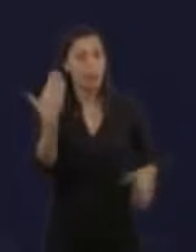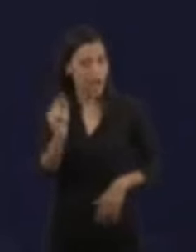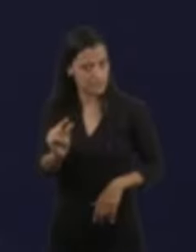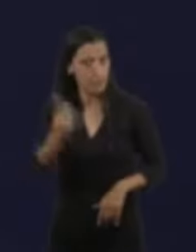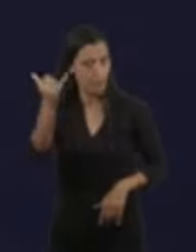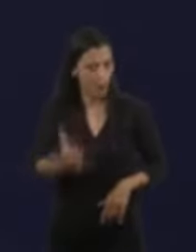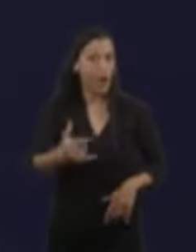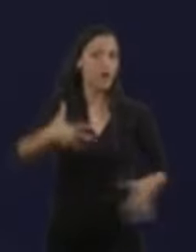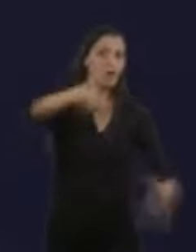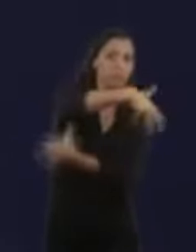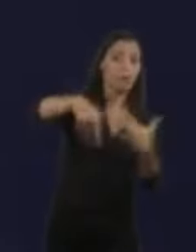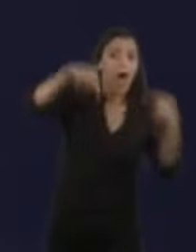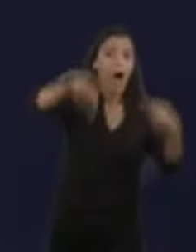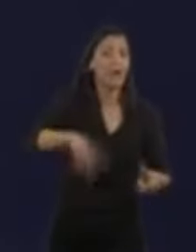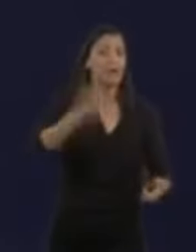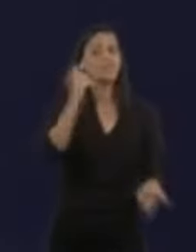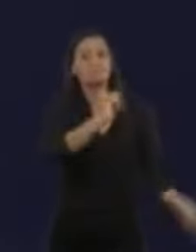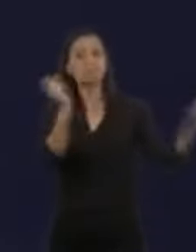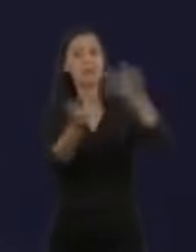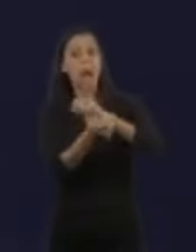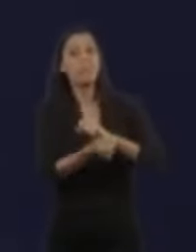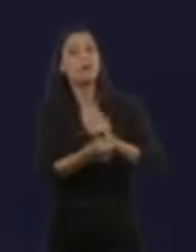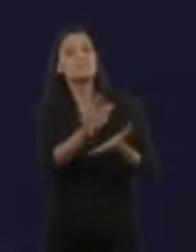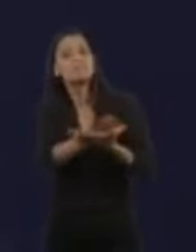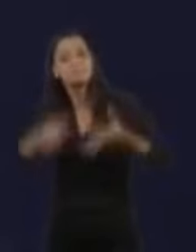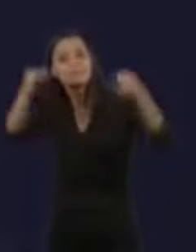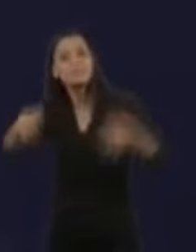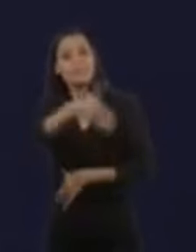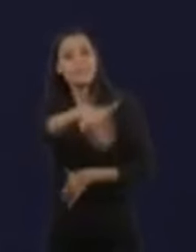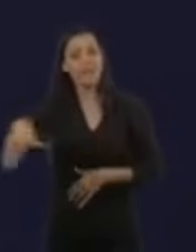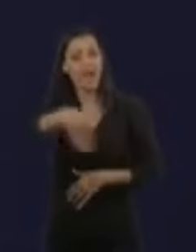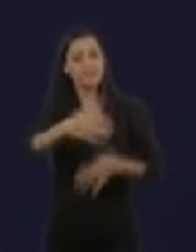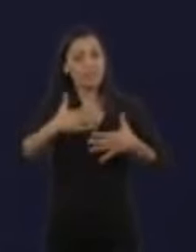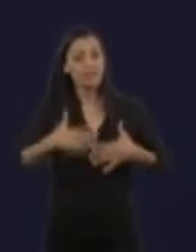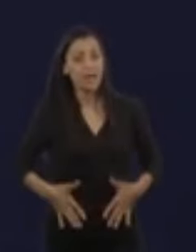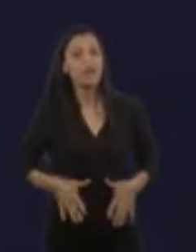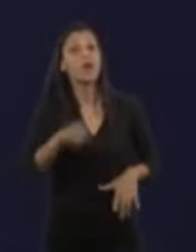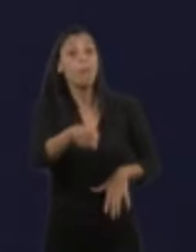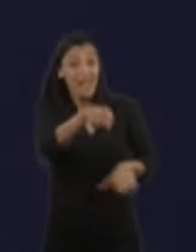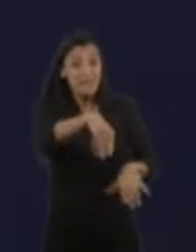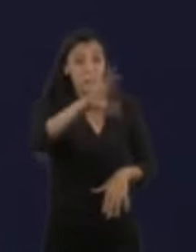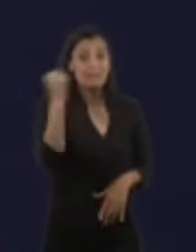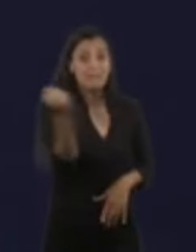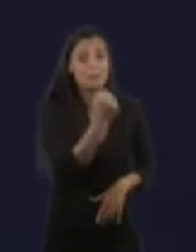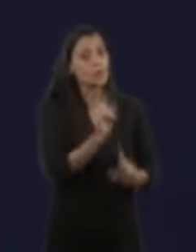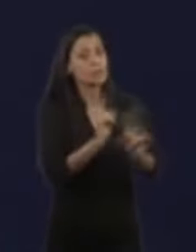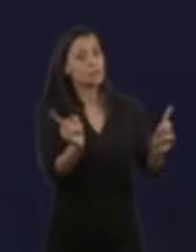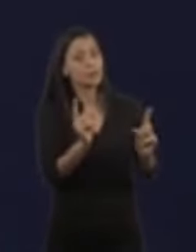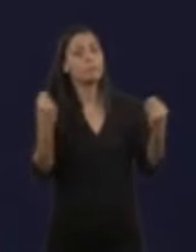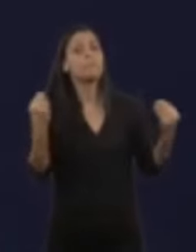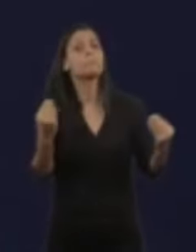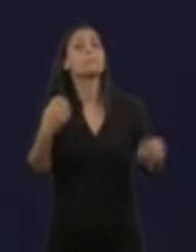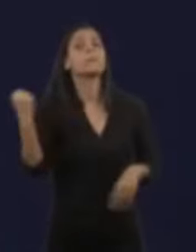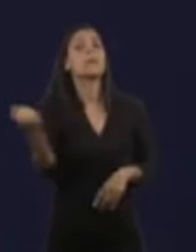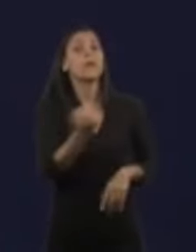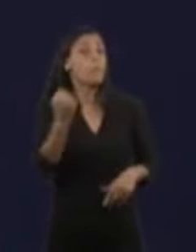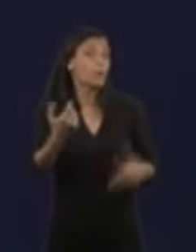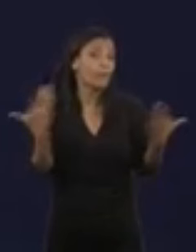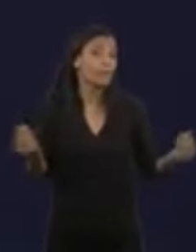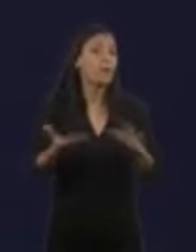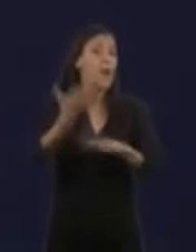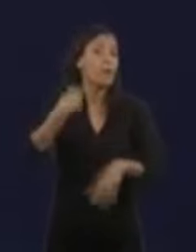haya vuelto el orden a las calles pero lo más importante no fue eso lo más importante fue que eso se dio precisamente por se cortó un gran